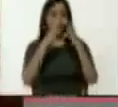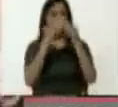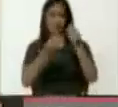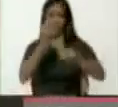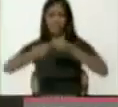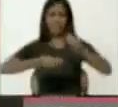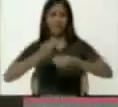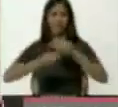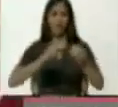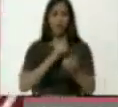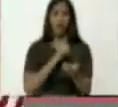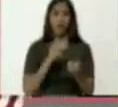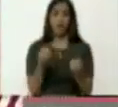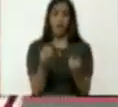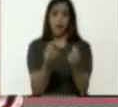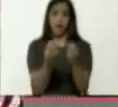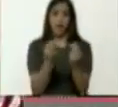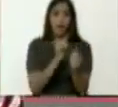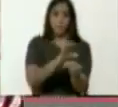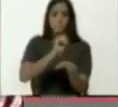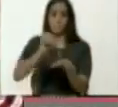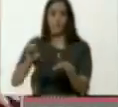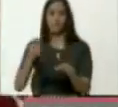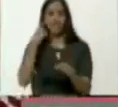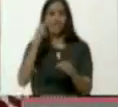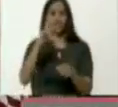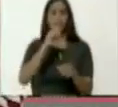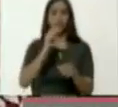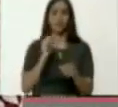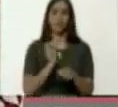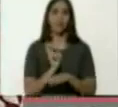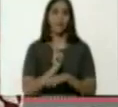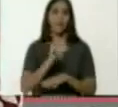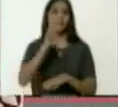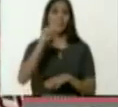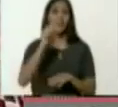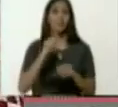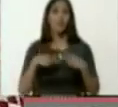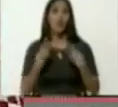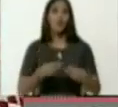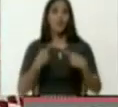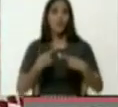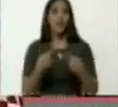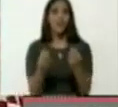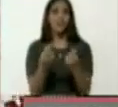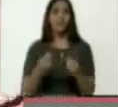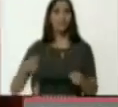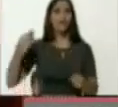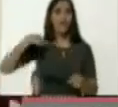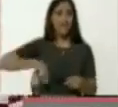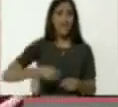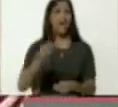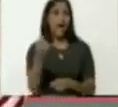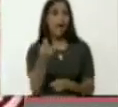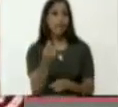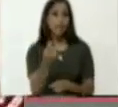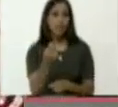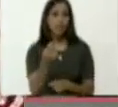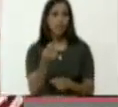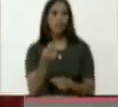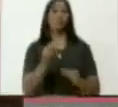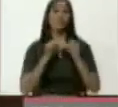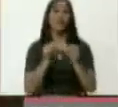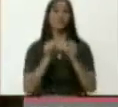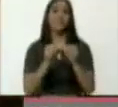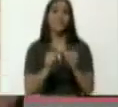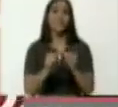es repartiéndose la paga, porque ya saben que le quedan 3 meses. Ojo, en 3 meses Voluntad Popular hizo lucas. Y va a seguir tratando